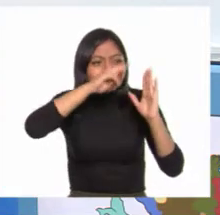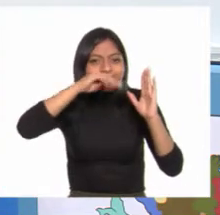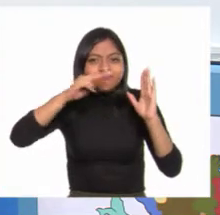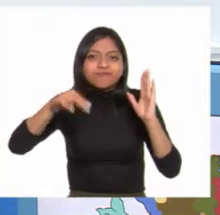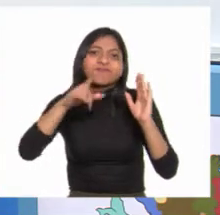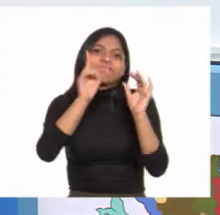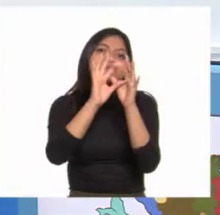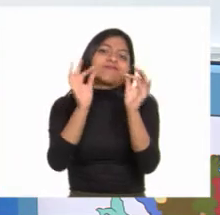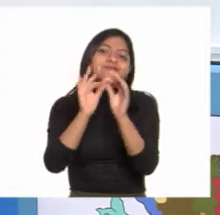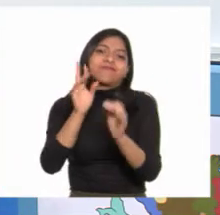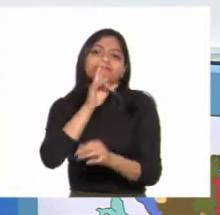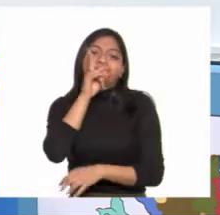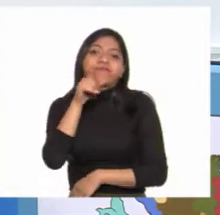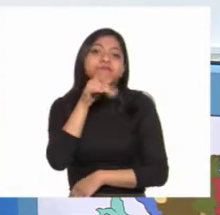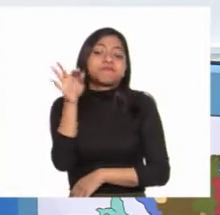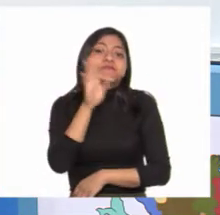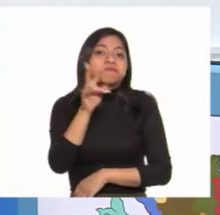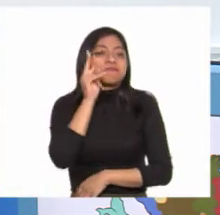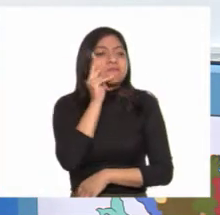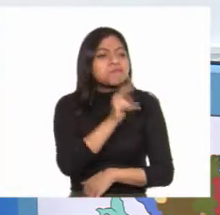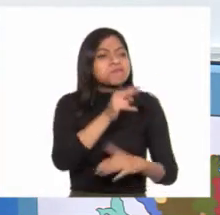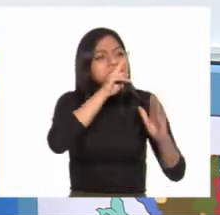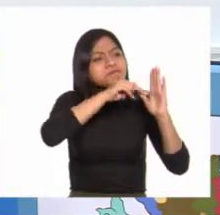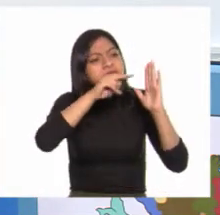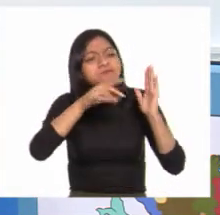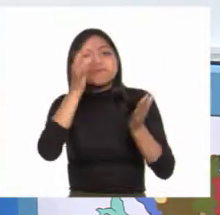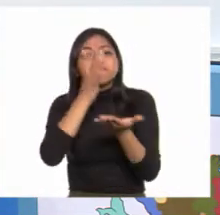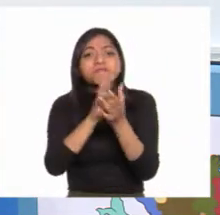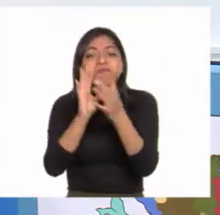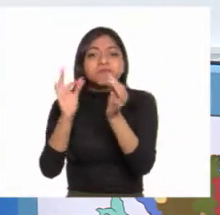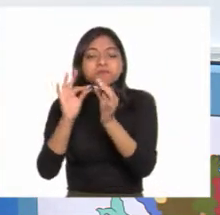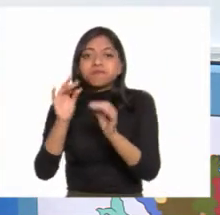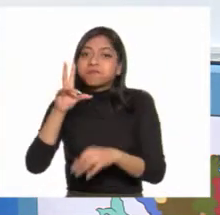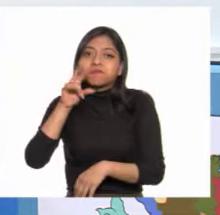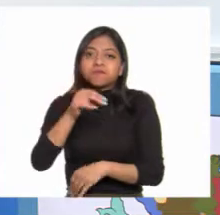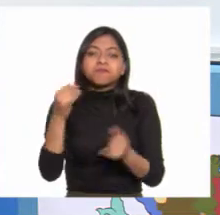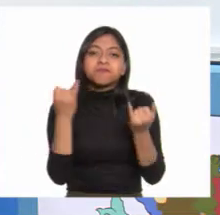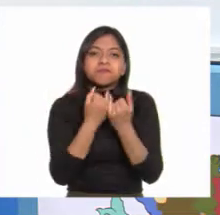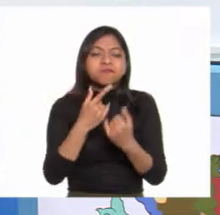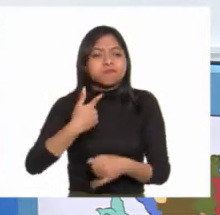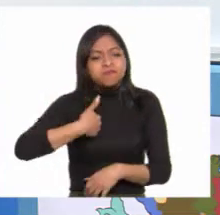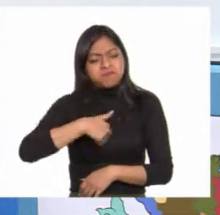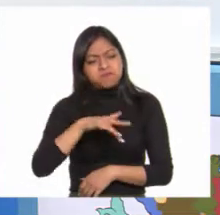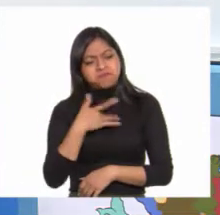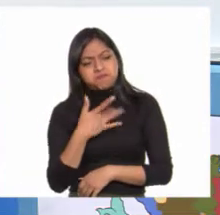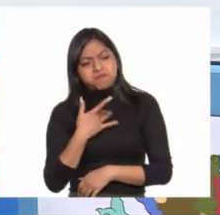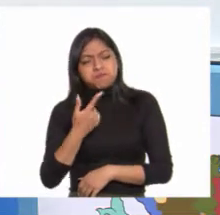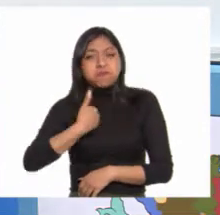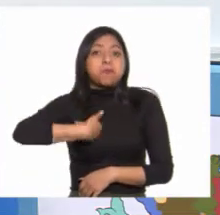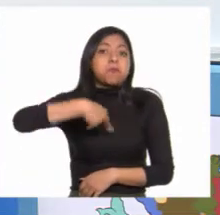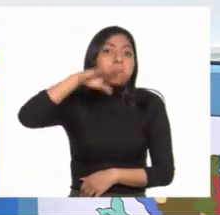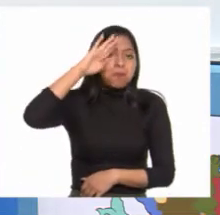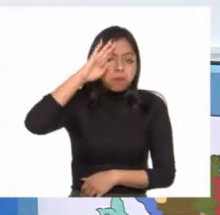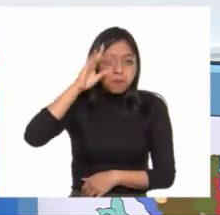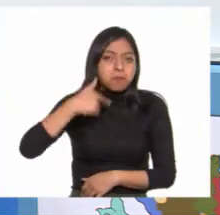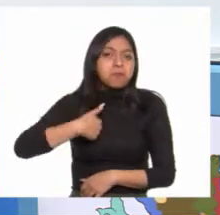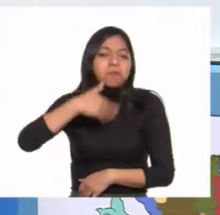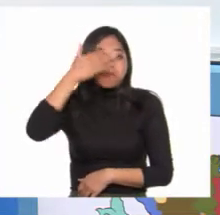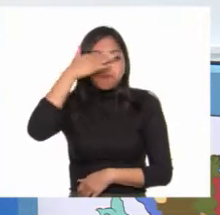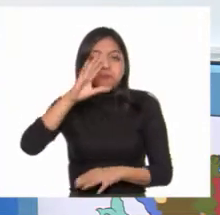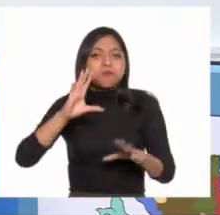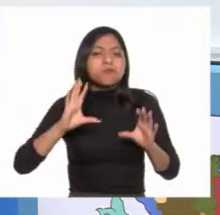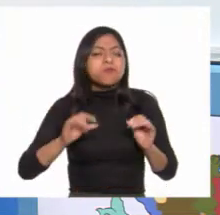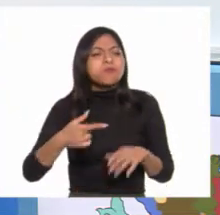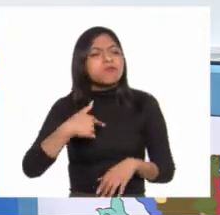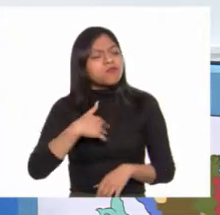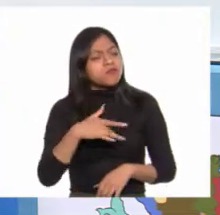describimos. Podemos inclusive no solo describir lo que vemos, también lo que suponemos, inferimos o hasta lo que nos